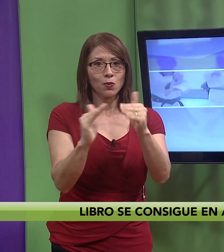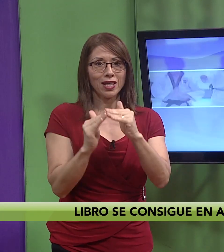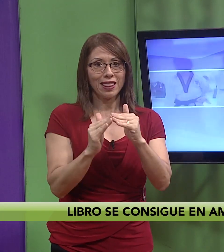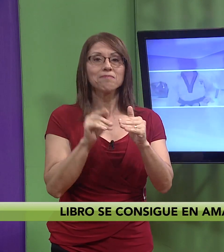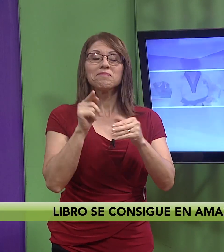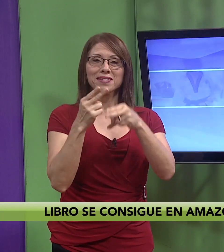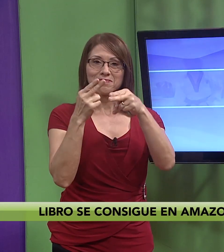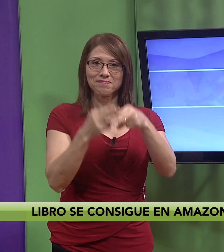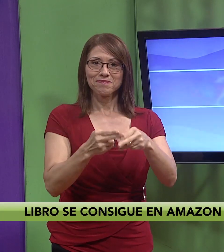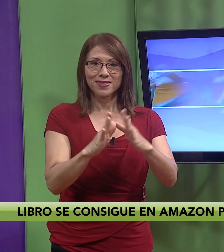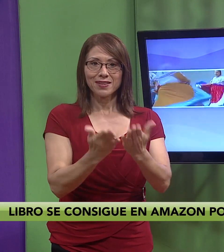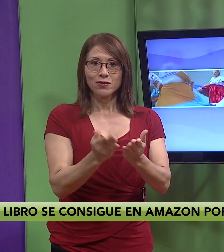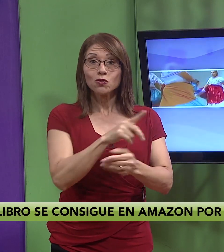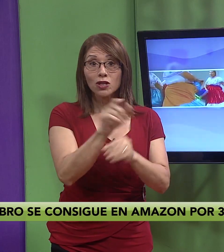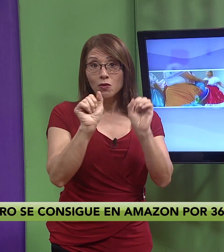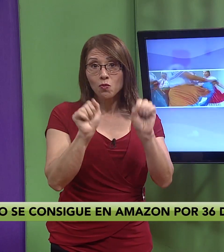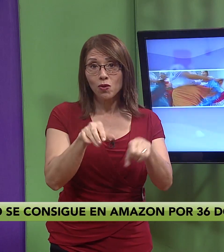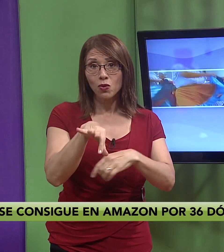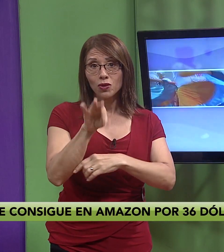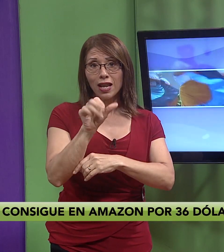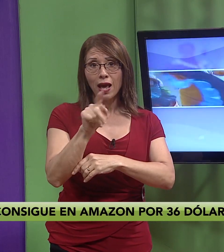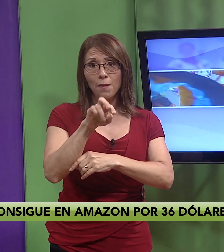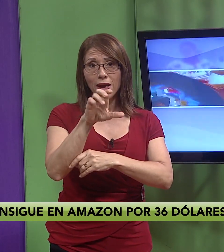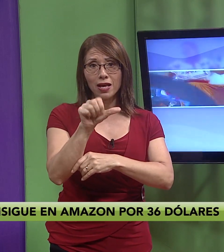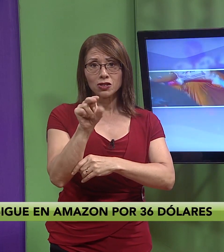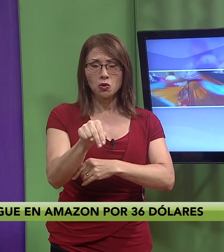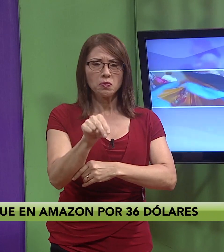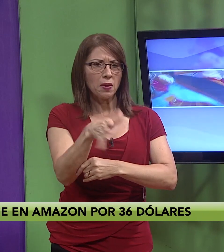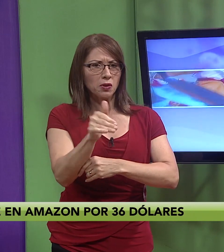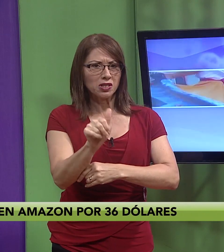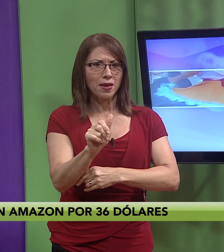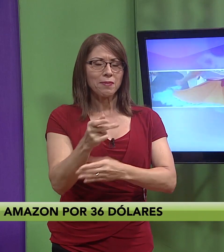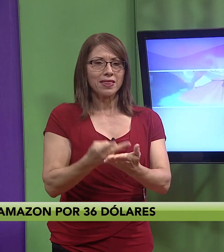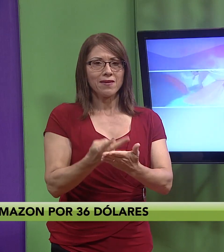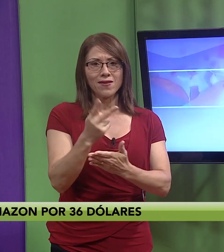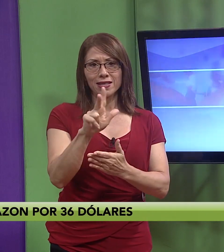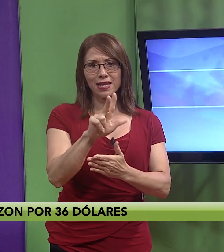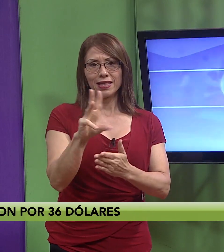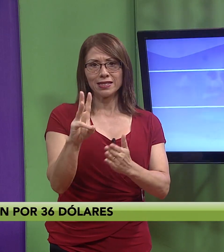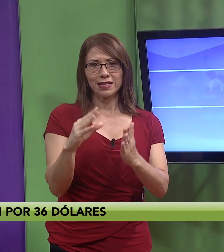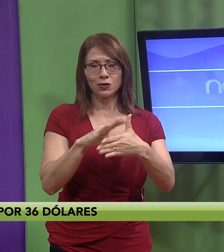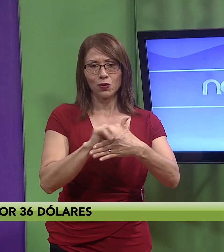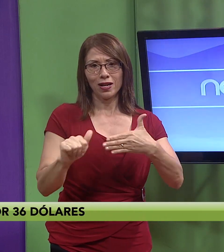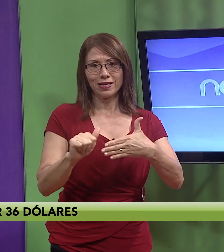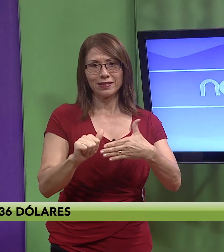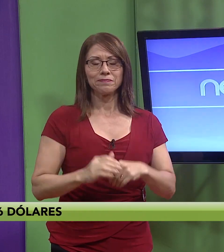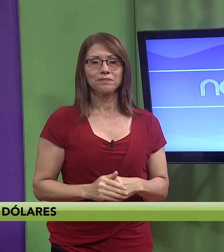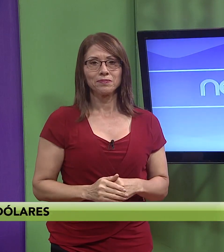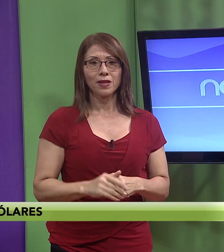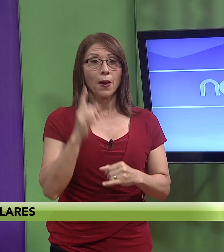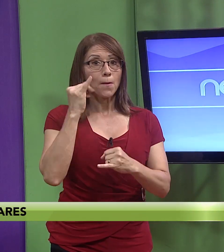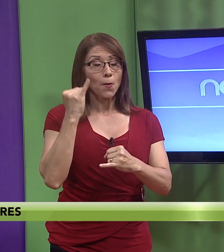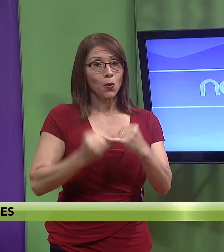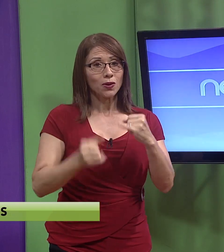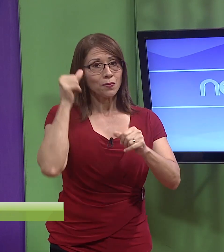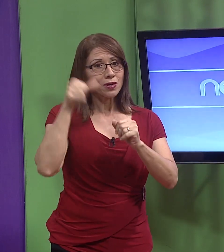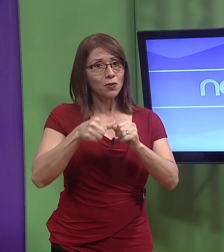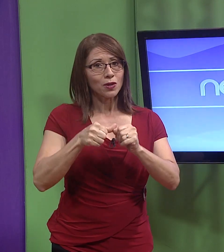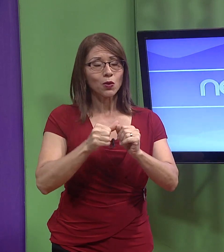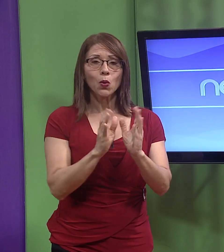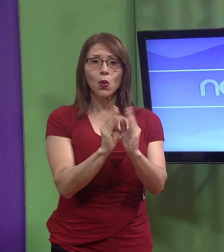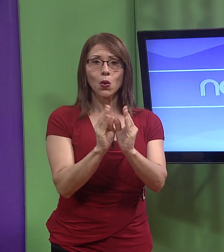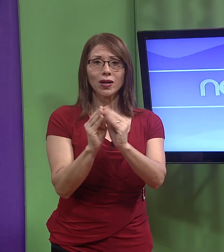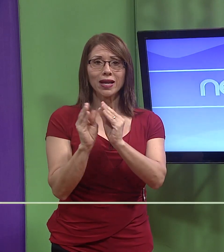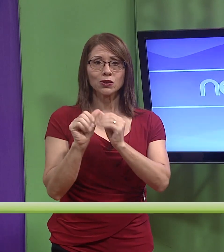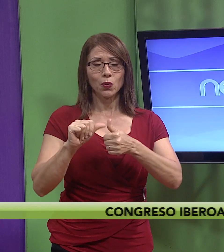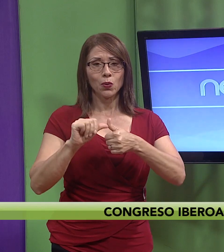Es libro Que usted puede encontrar En Amazon Por un precio De aproximadamente 36 dólares Por último Le recuerdo Que el Congreso